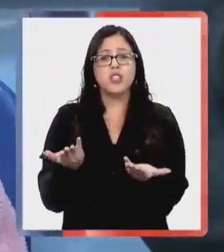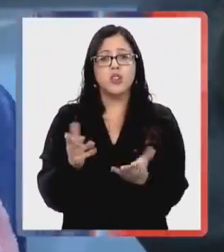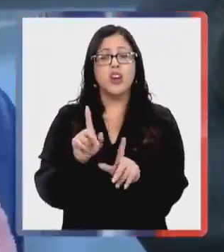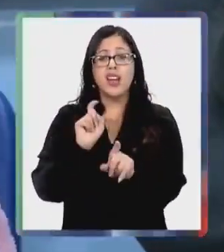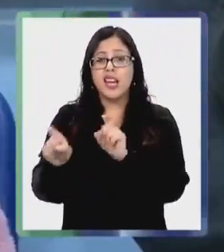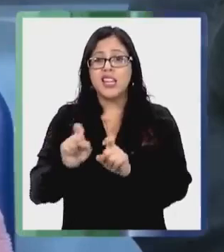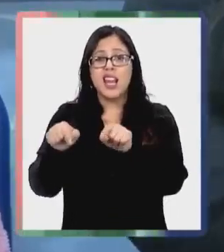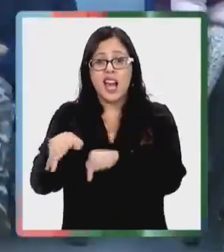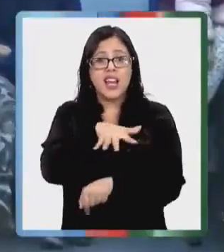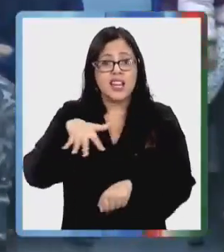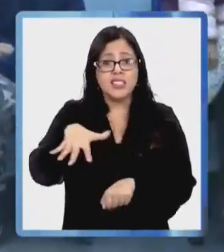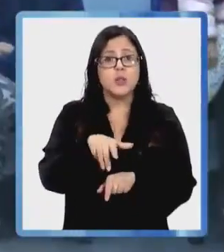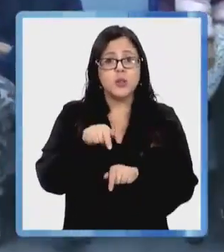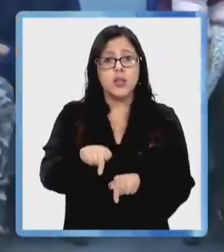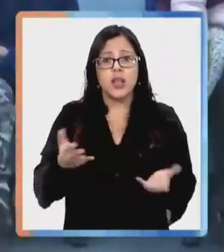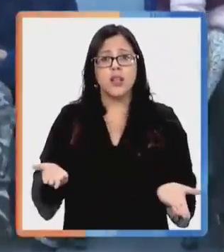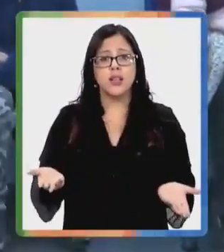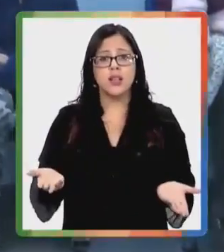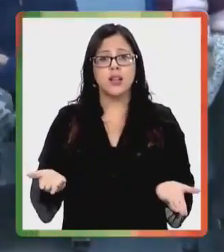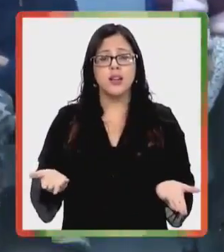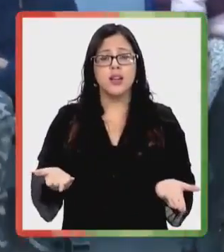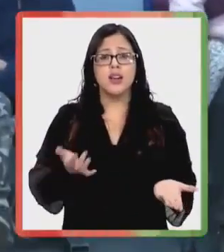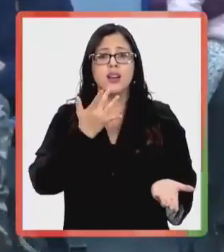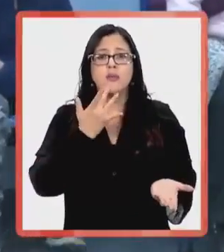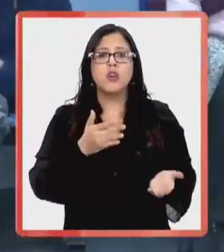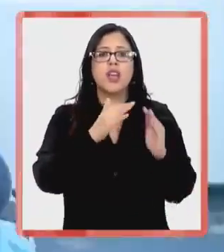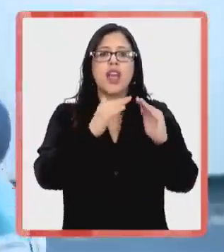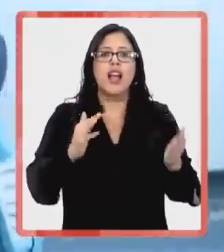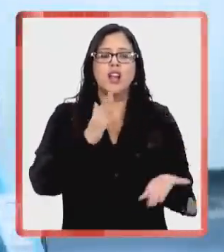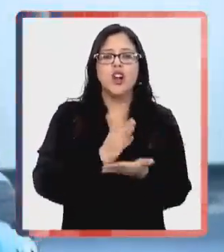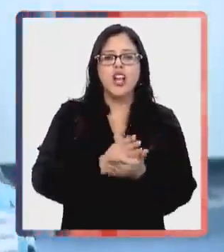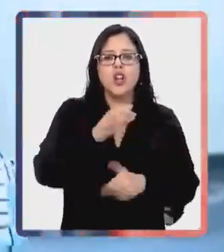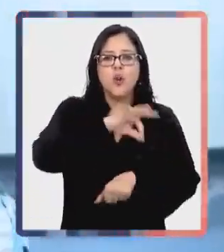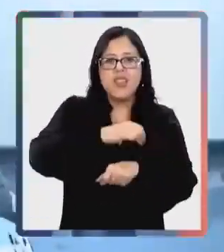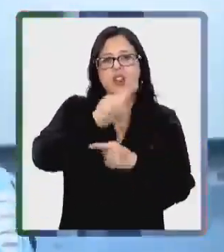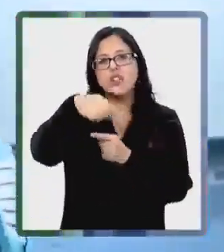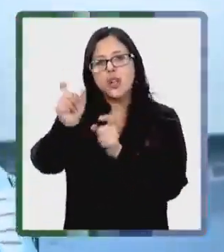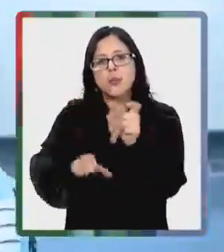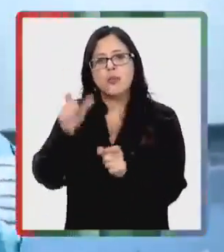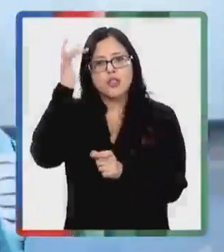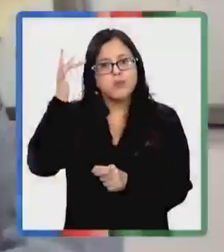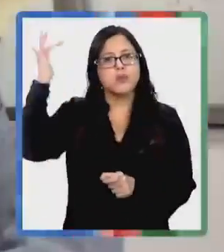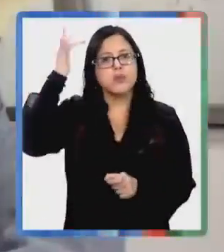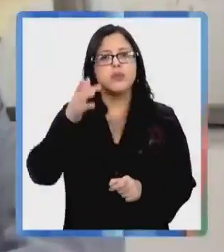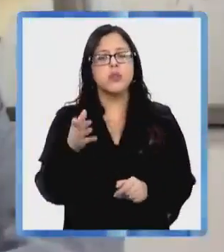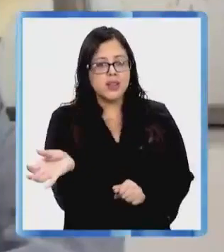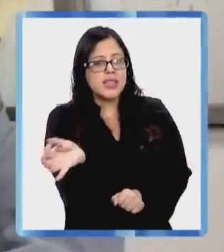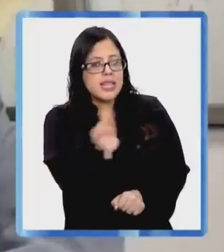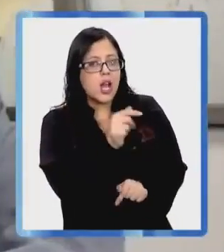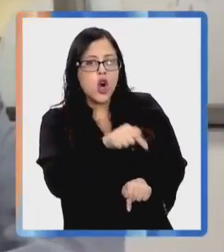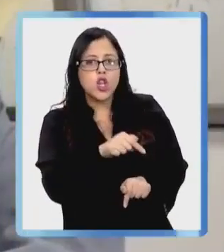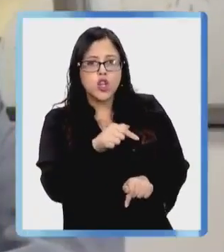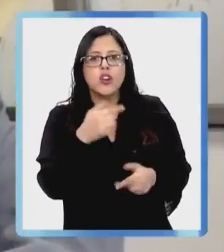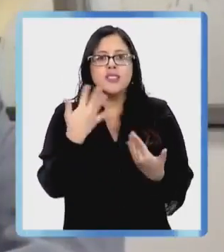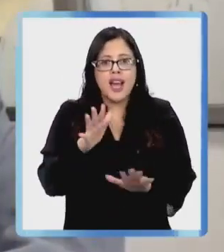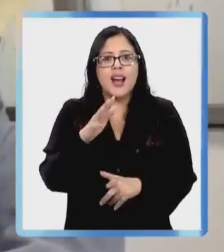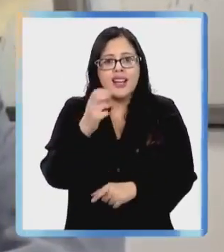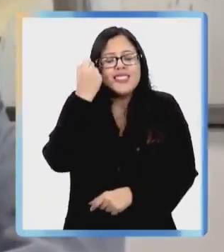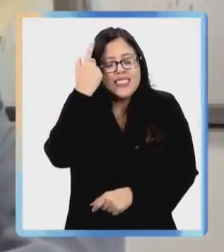del manejo de esta situación, porque el Colegio Médico y otros especialistas dijeron, esto se vio